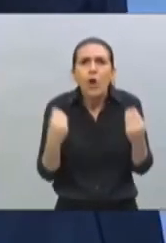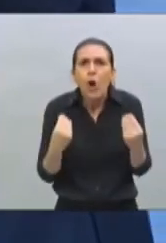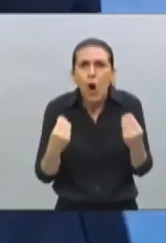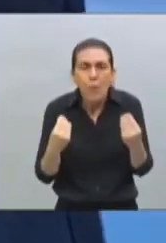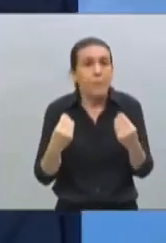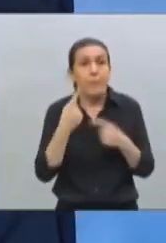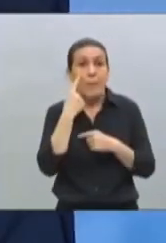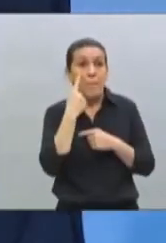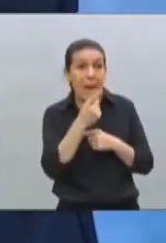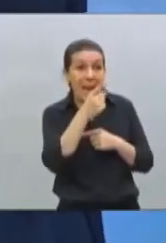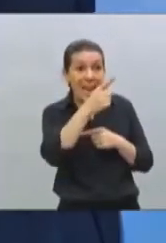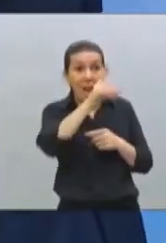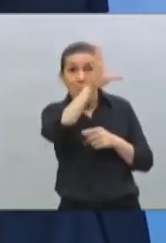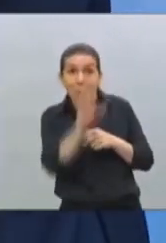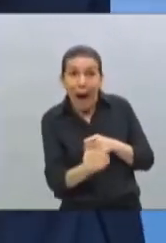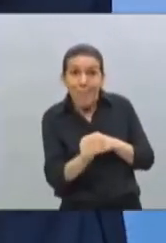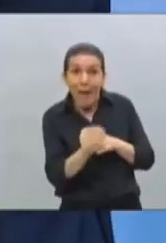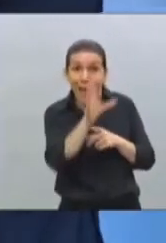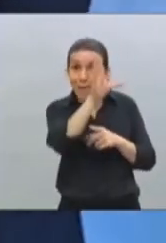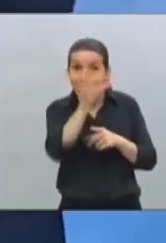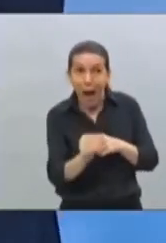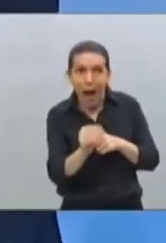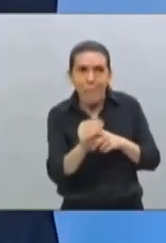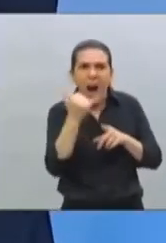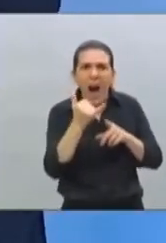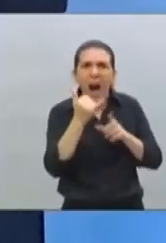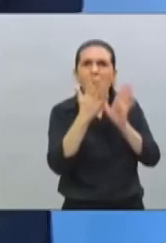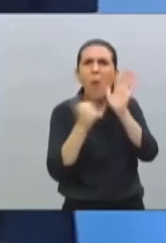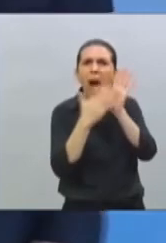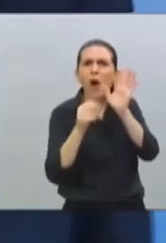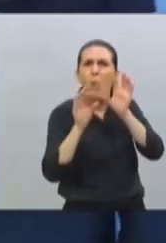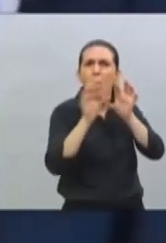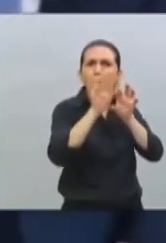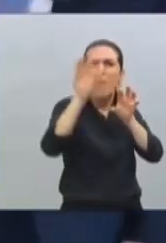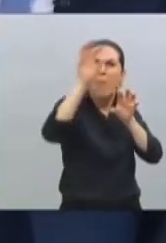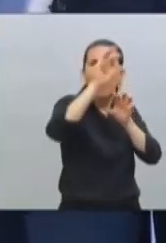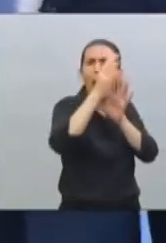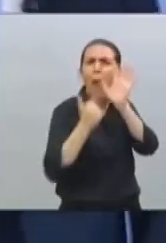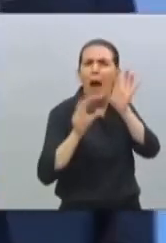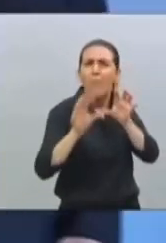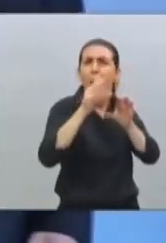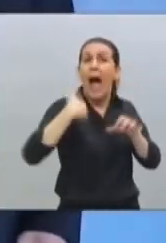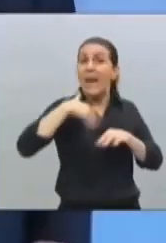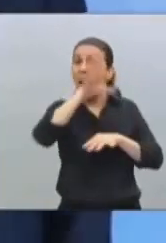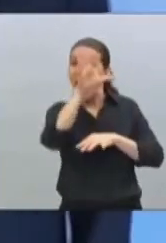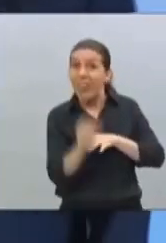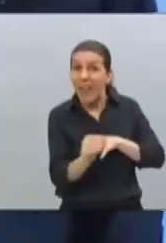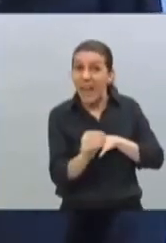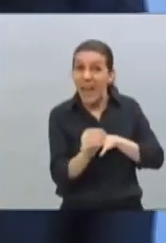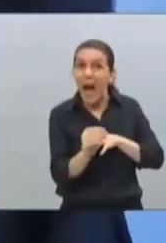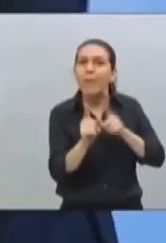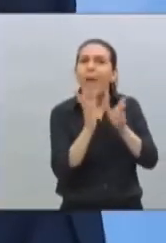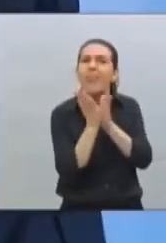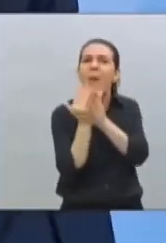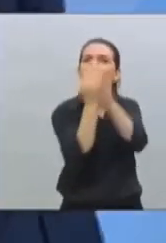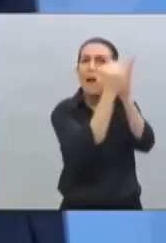Patriótica, uh-huh. vamos a hablar de economía. Bien. Y en estos tiempos y lo que se viene. Uh-huh. Así que está muy interesante justamente para